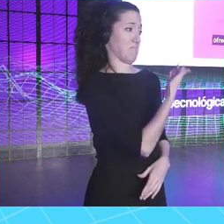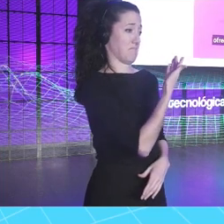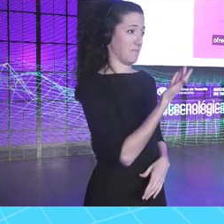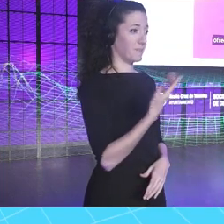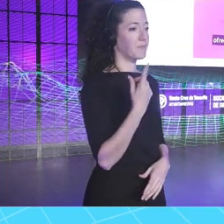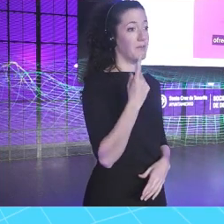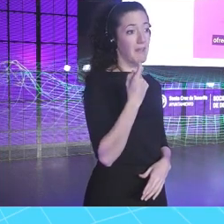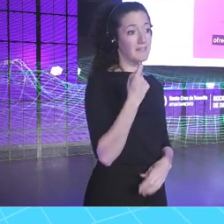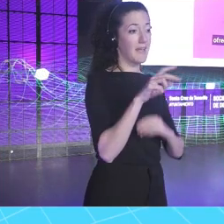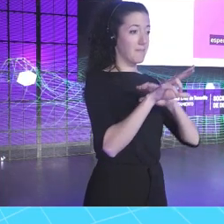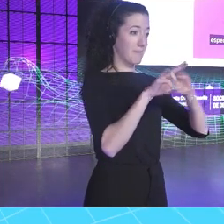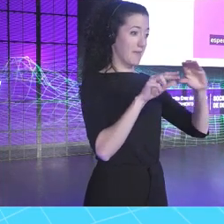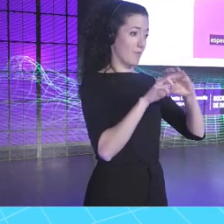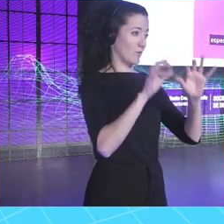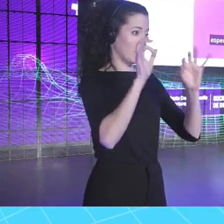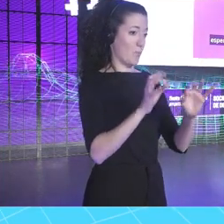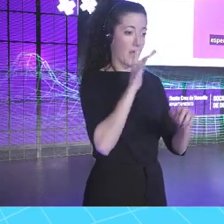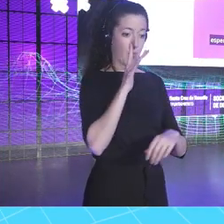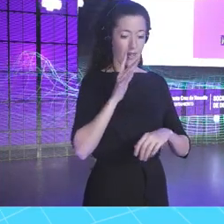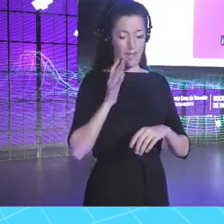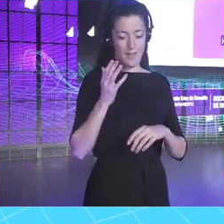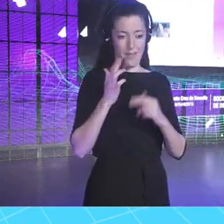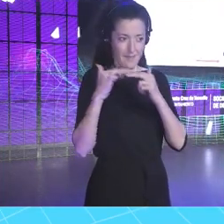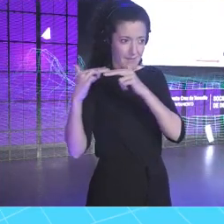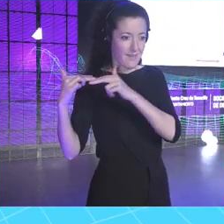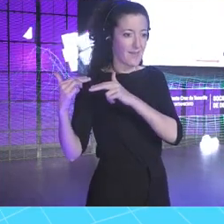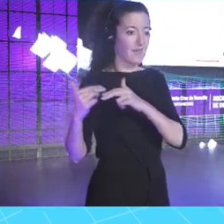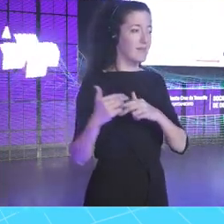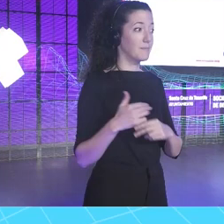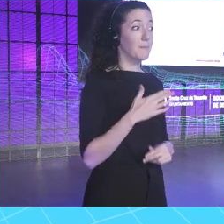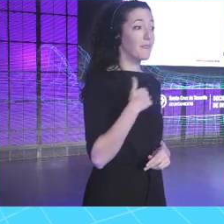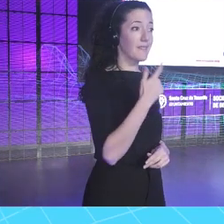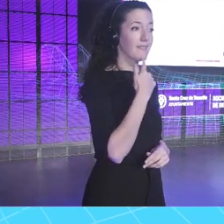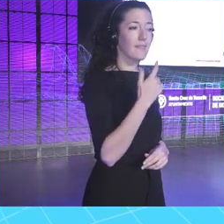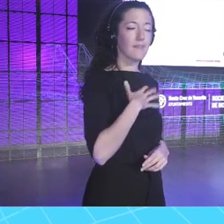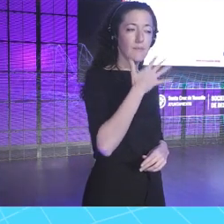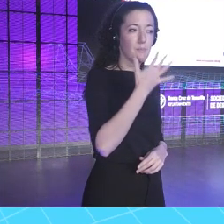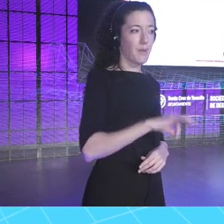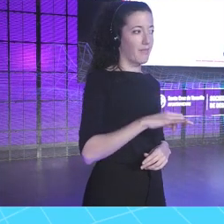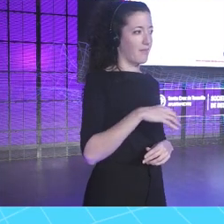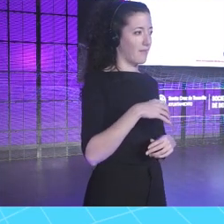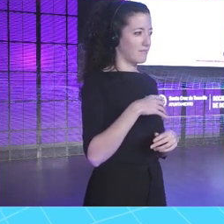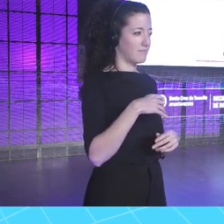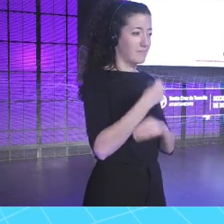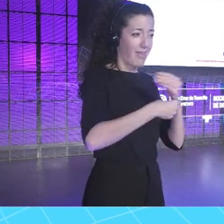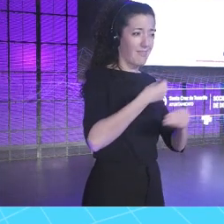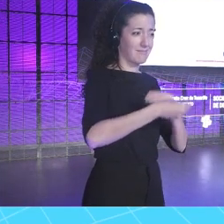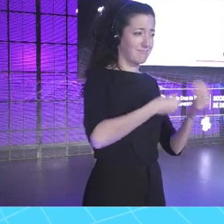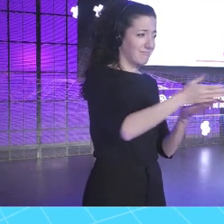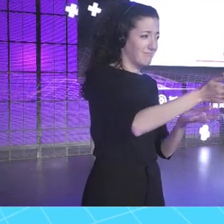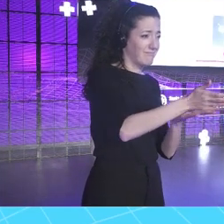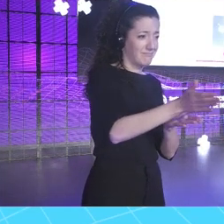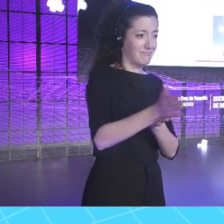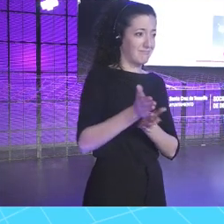aquí falta un vídeo que lo estará creando Y tal Pero lo que os quiero decir es que se puede hacer muchísimas cosas Y podemos hacer nuestros expertos